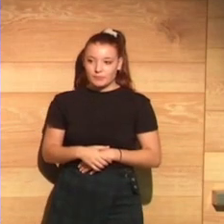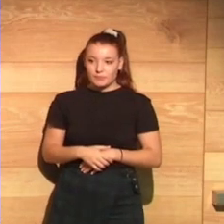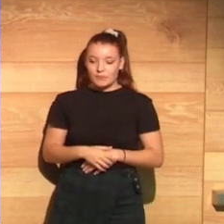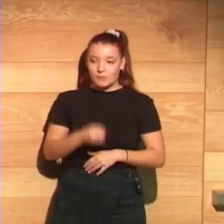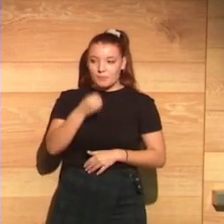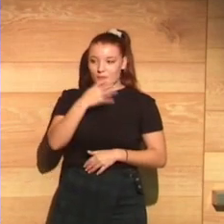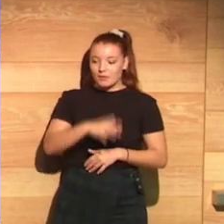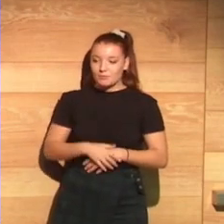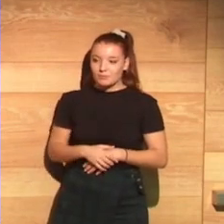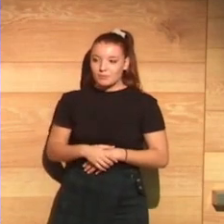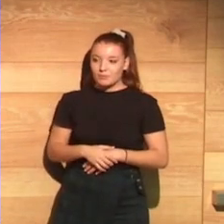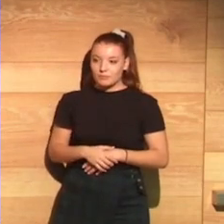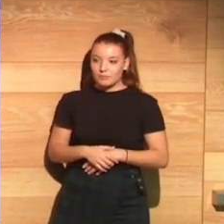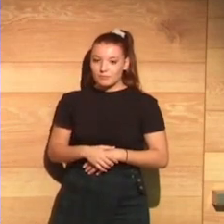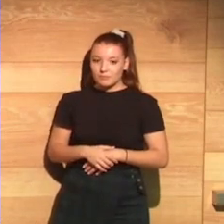buen tándem. Sí que lo hacían.